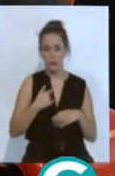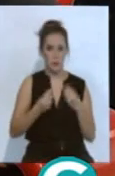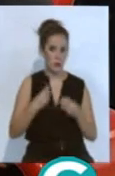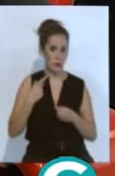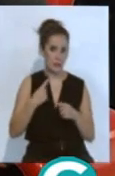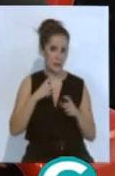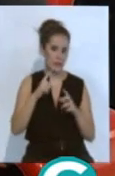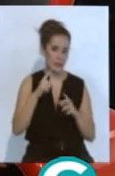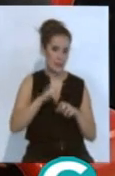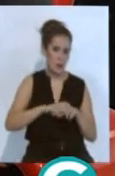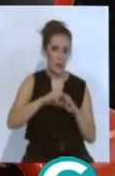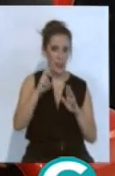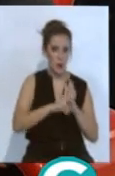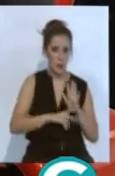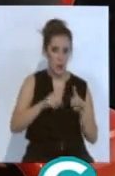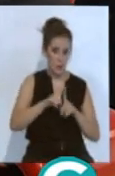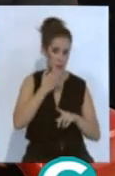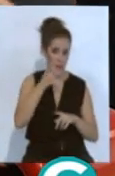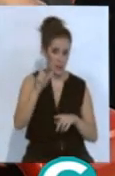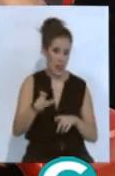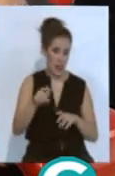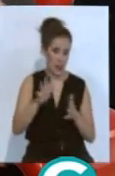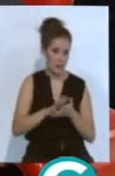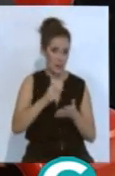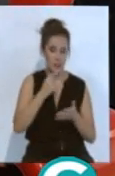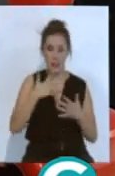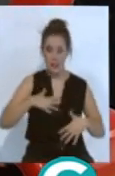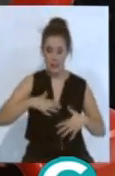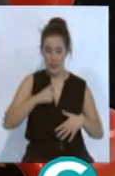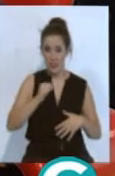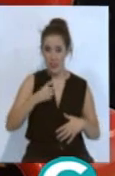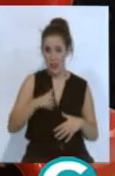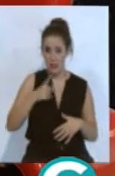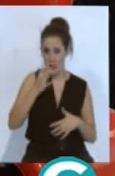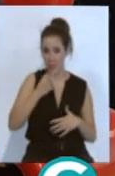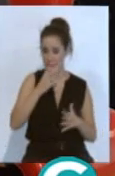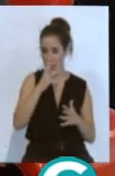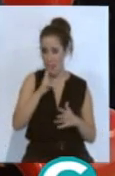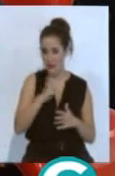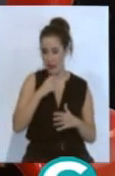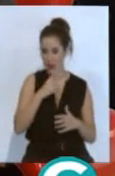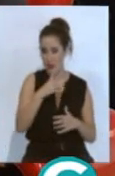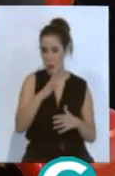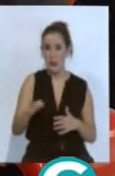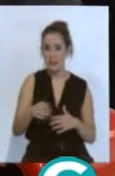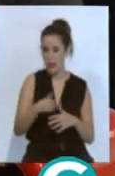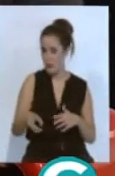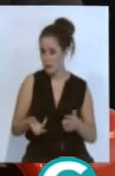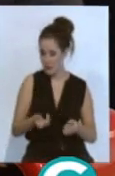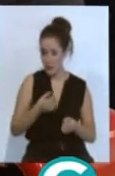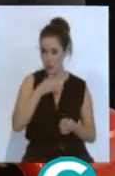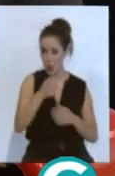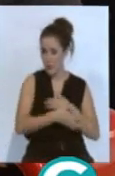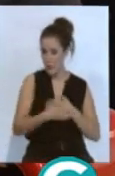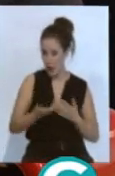ese tipo de normas como si él estuviera. O sea, si el disfraz vale 100 euros, tiene que valer 40. Claro. Porque él era murrasco, ¿entiendes? Claro.